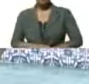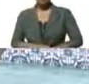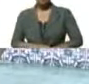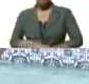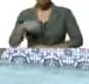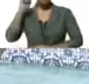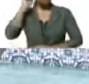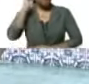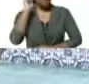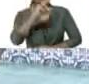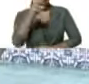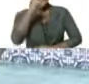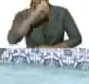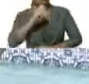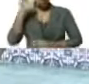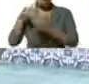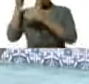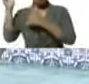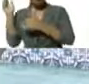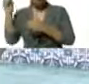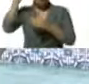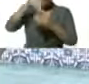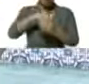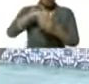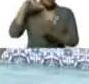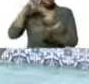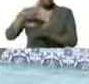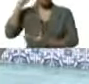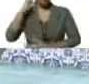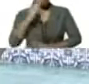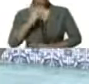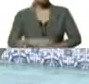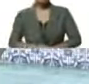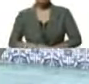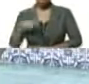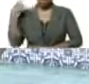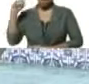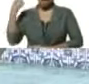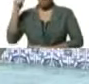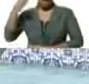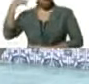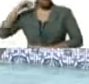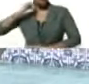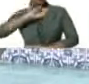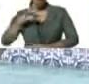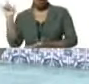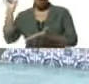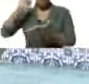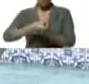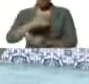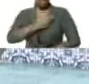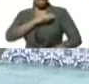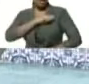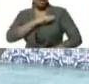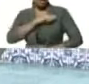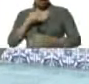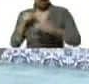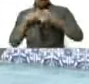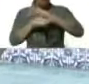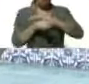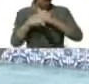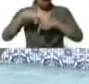años extranjera que reside en el estado Bolívar y tiene antecedente de viaje a España, ingresó a